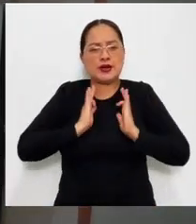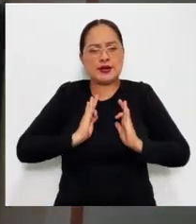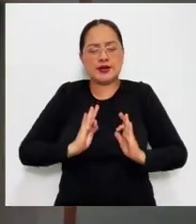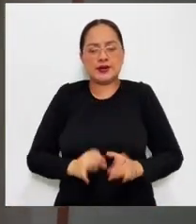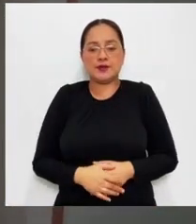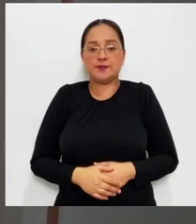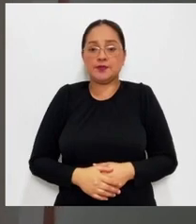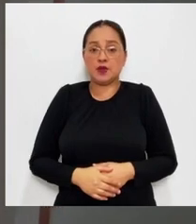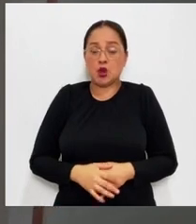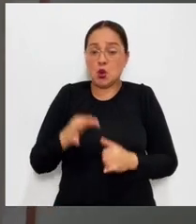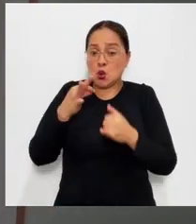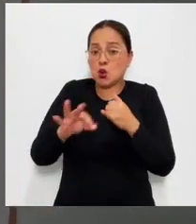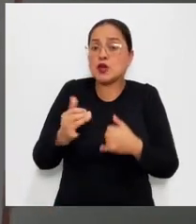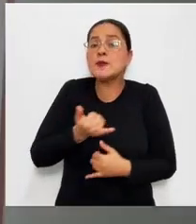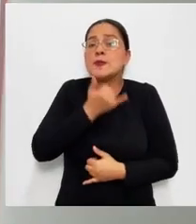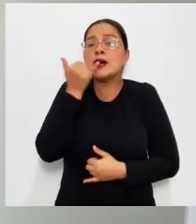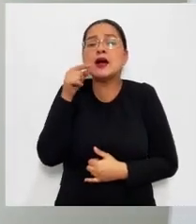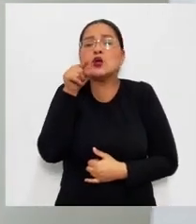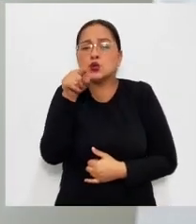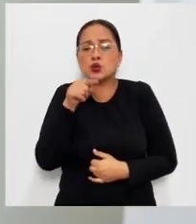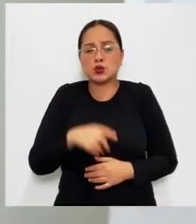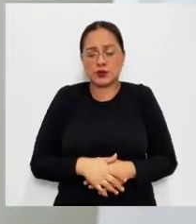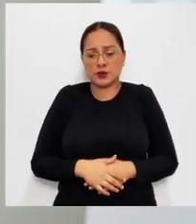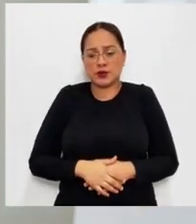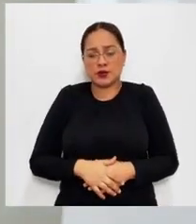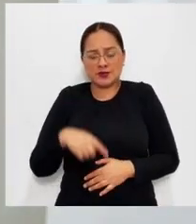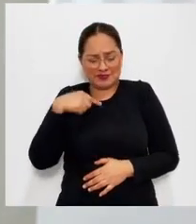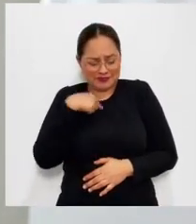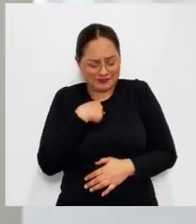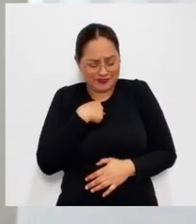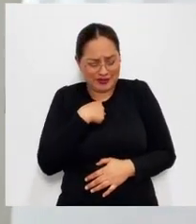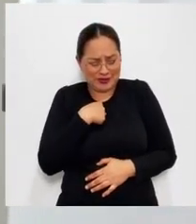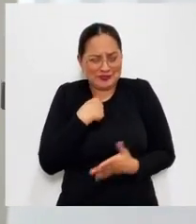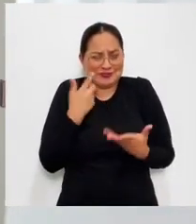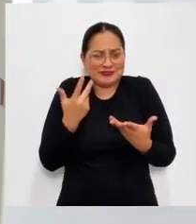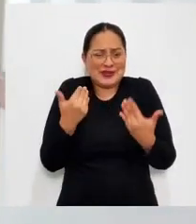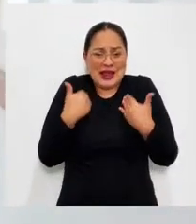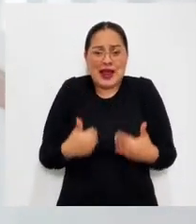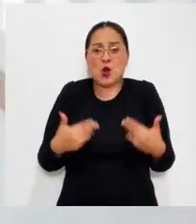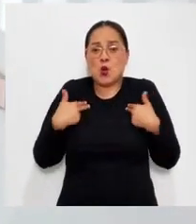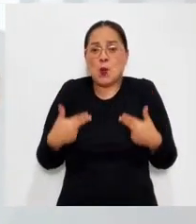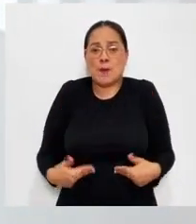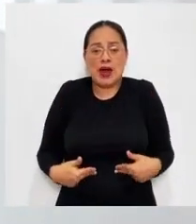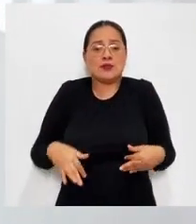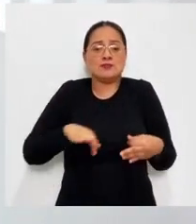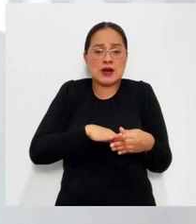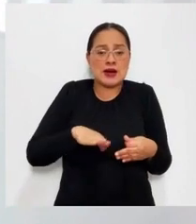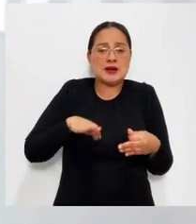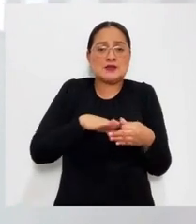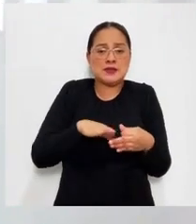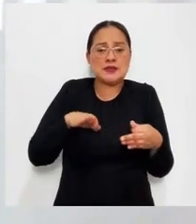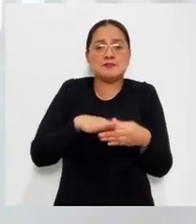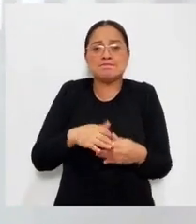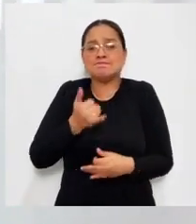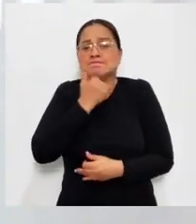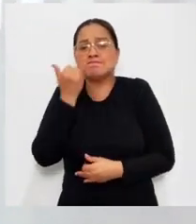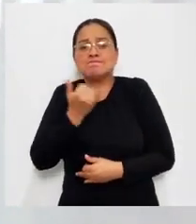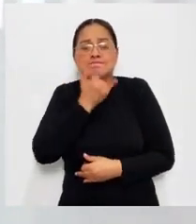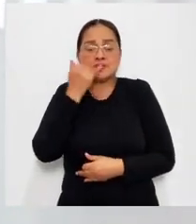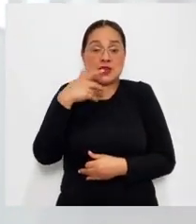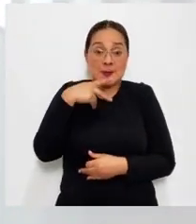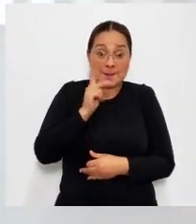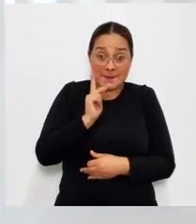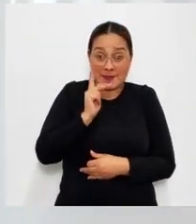¿Cuándo fue la última vez que te equivocaste? La última vez que me equivoqué, híjole, como ser humano creo que recurrentemente